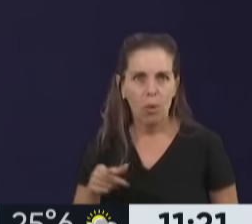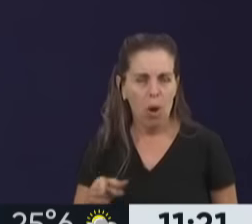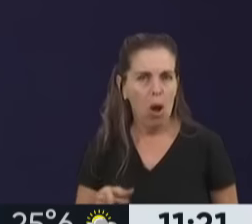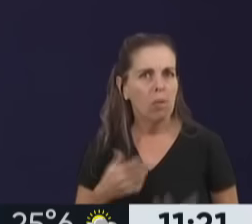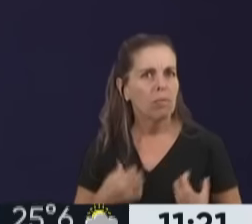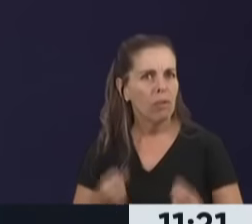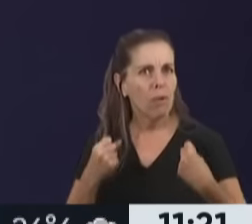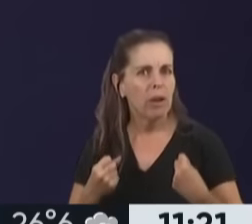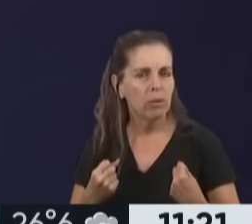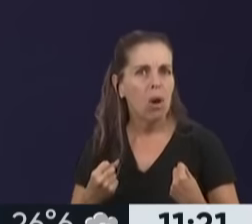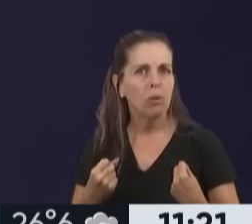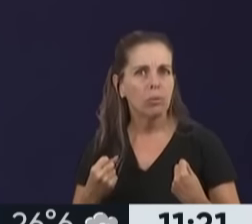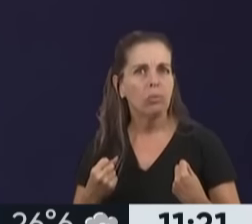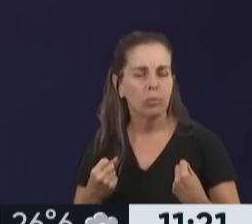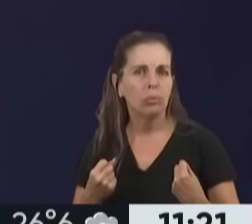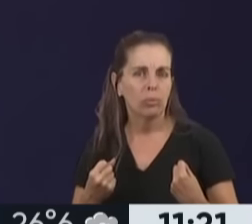esfuerzos